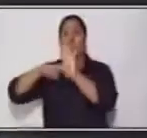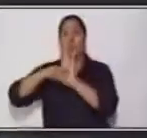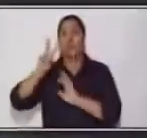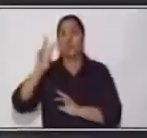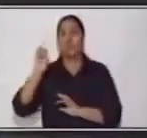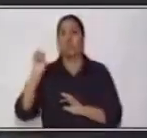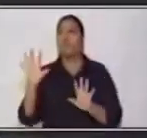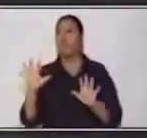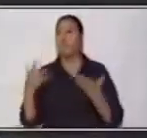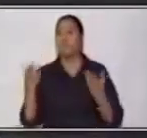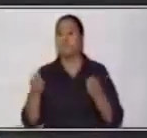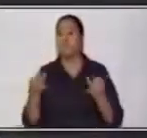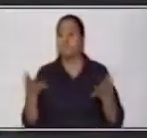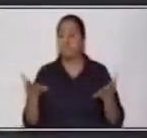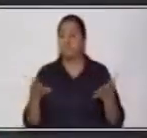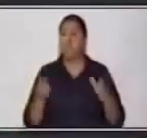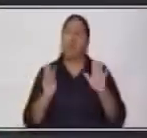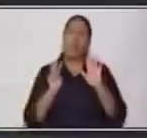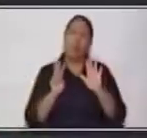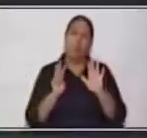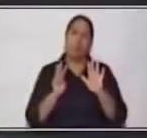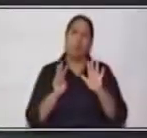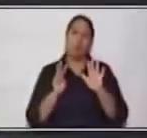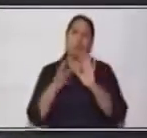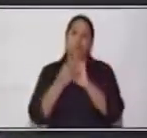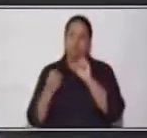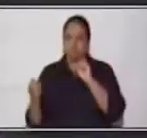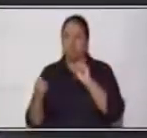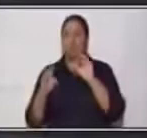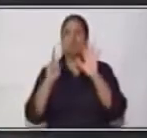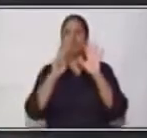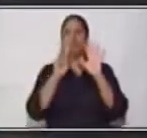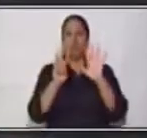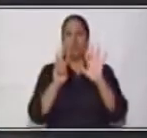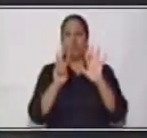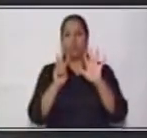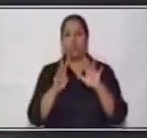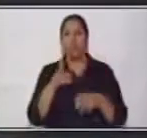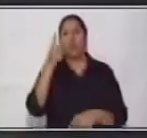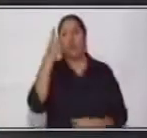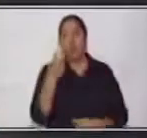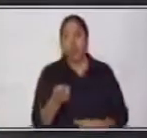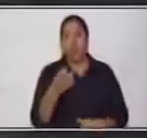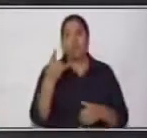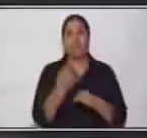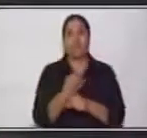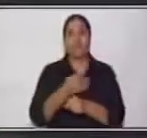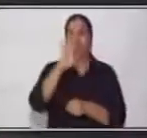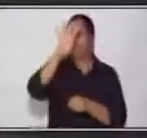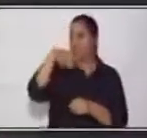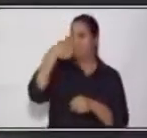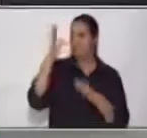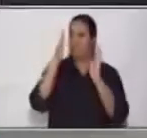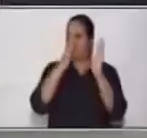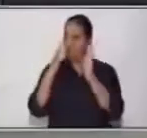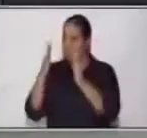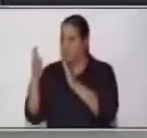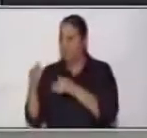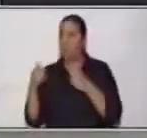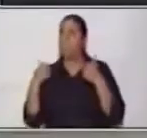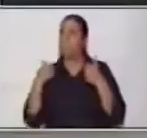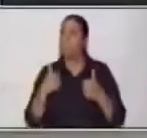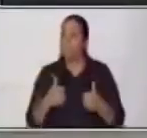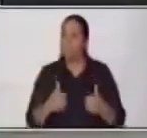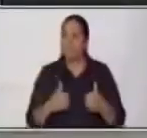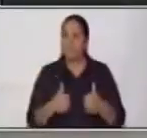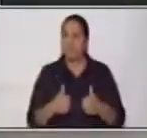20, 8. Y otra vez volvemos a utilizar la tabla para poder organizar bien nuestros datos. Porque no les ha pasado de que